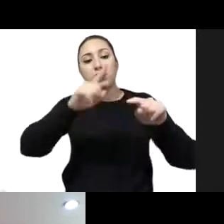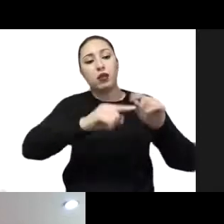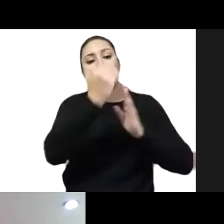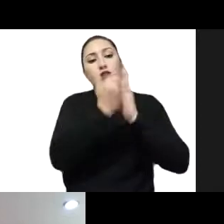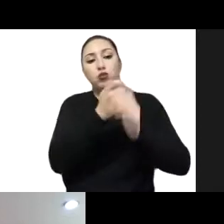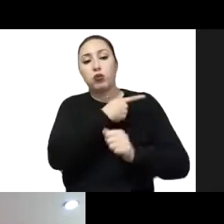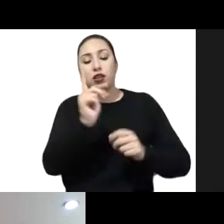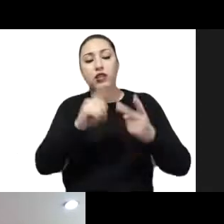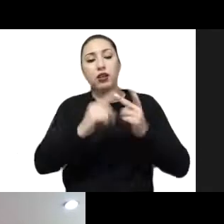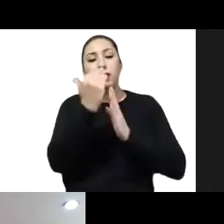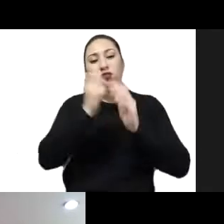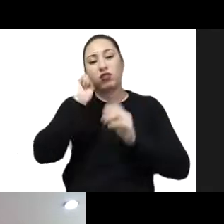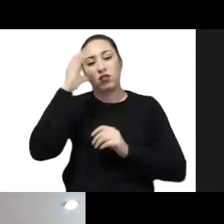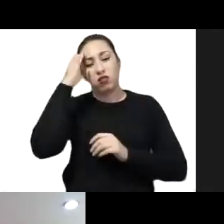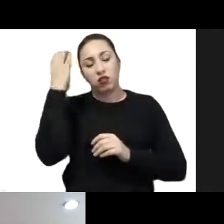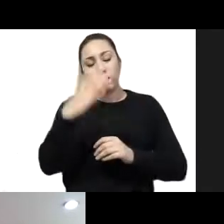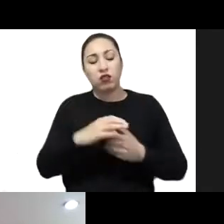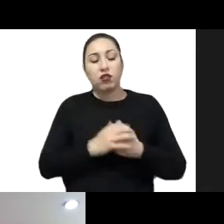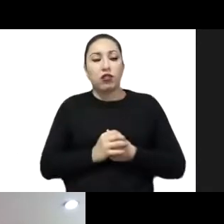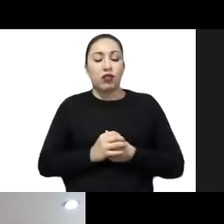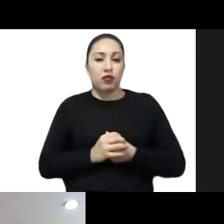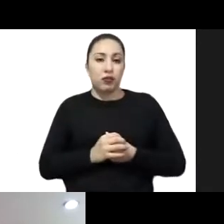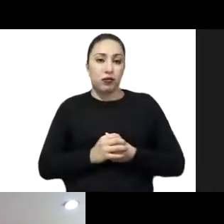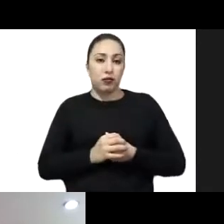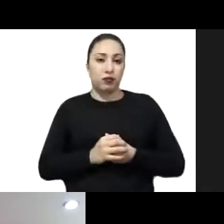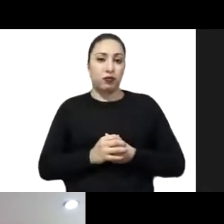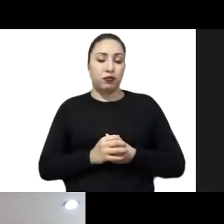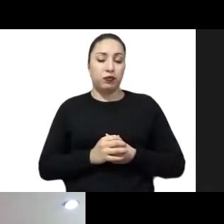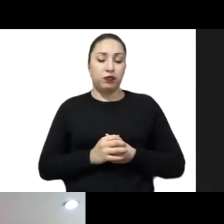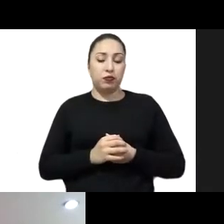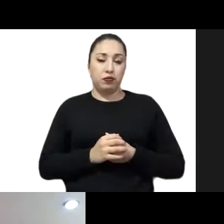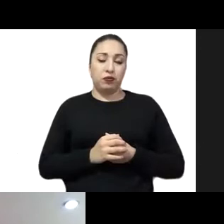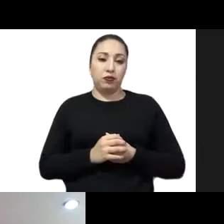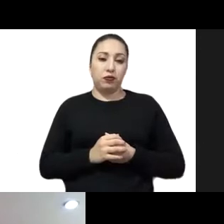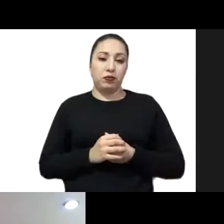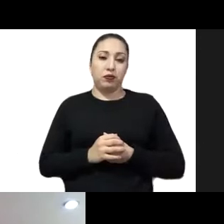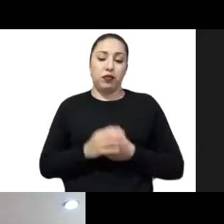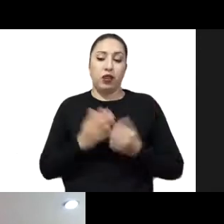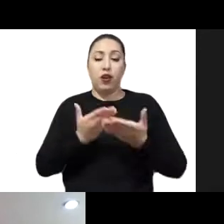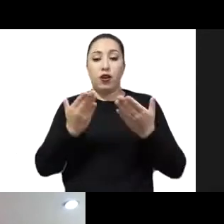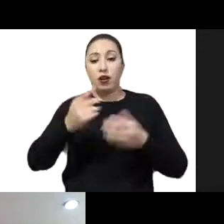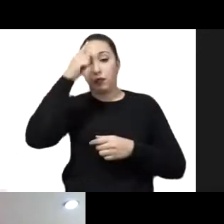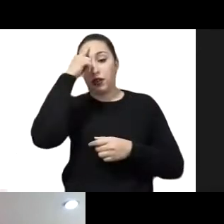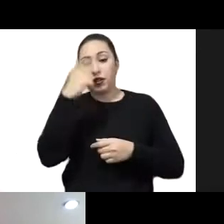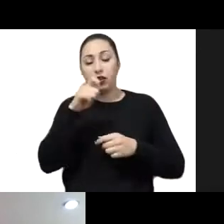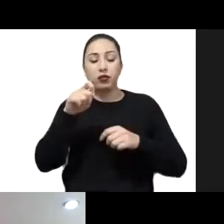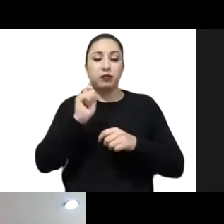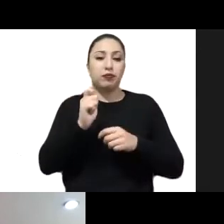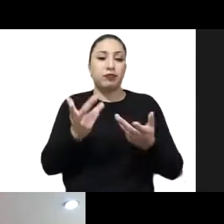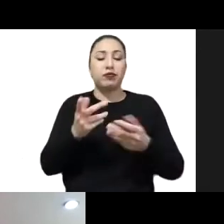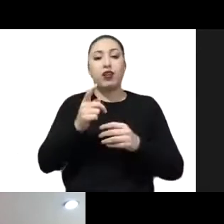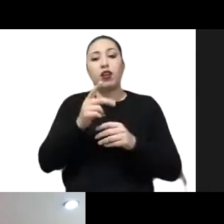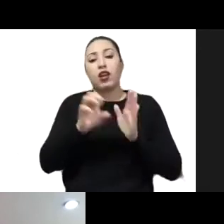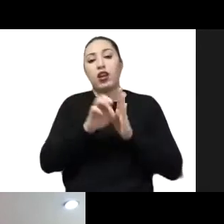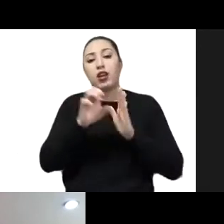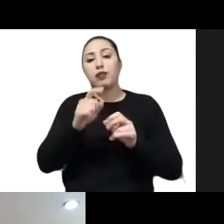violencia. La ausencia de los insumos necesarios para el desempeño de la labor educativa, como lo son el acceso a